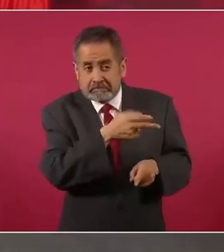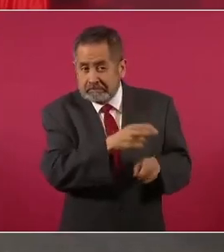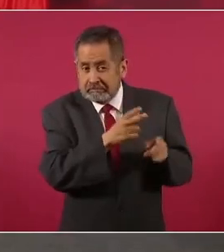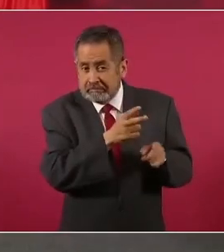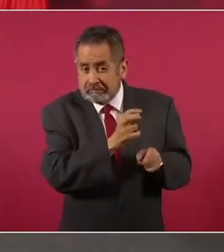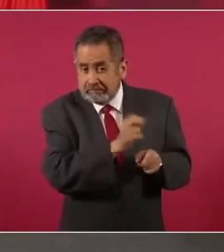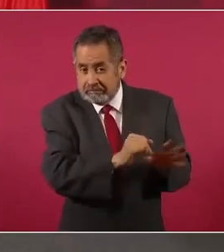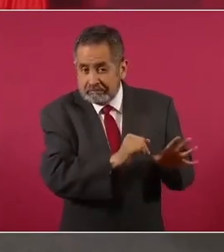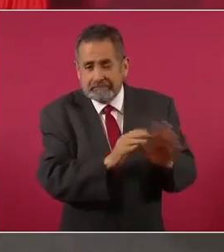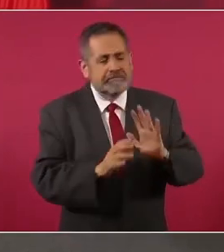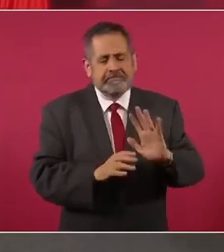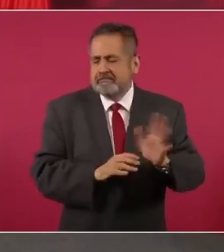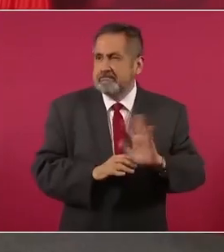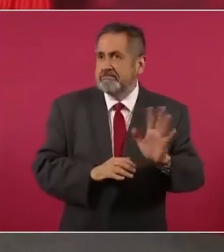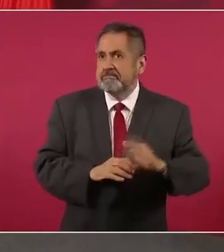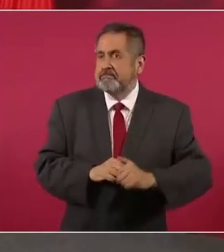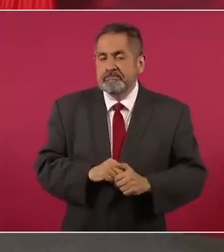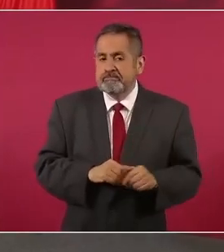al servicio